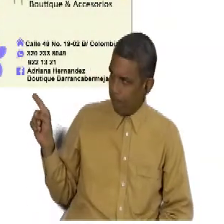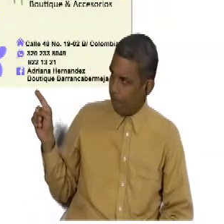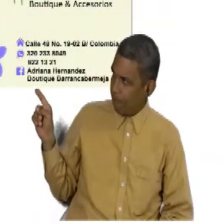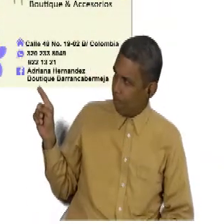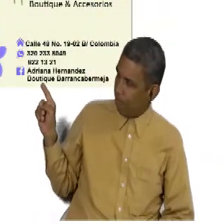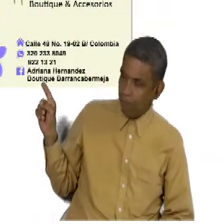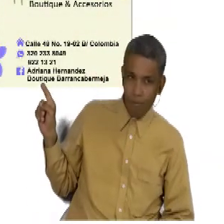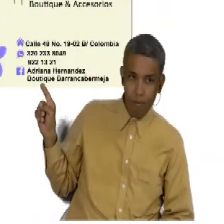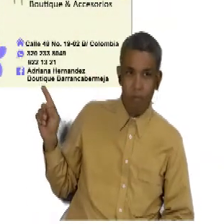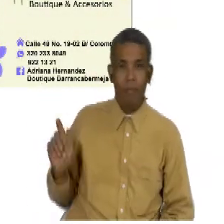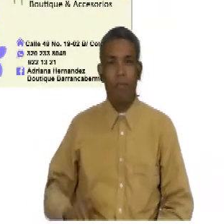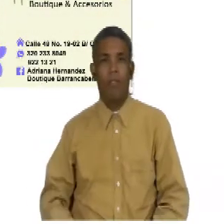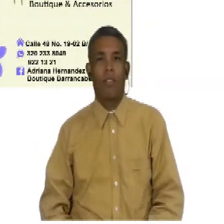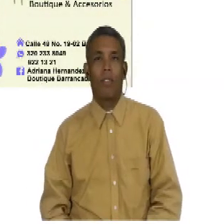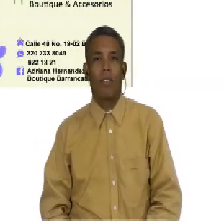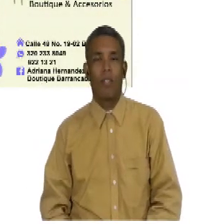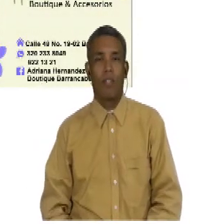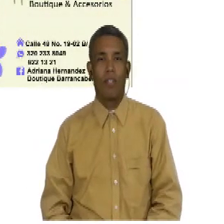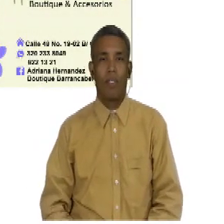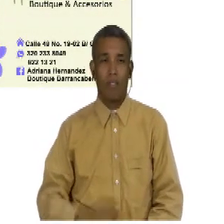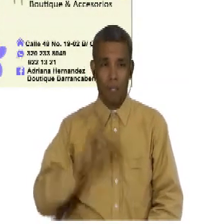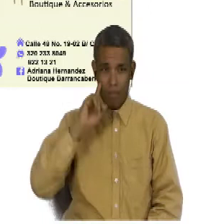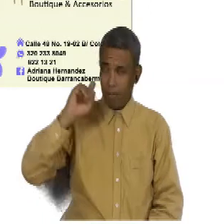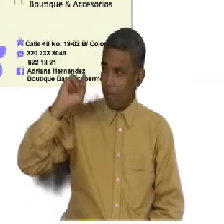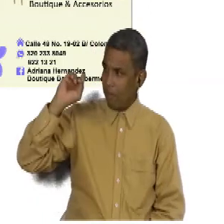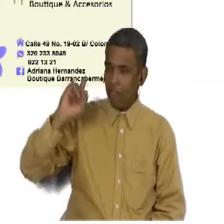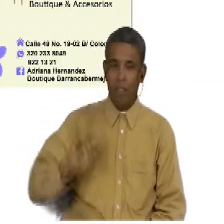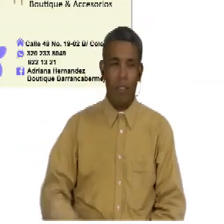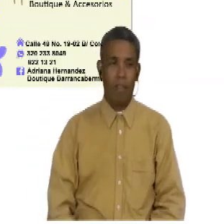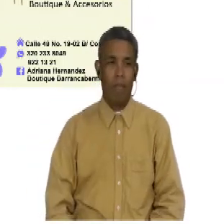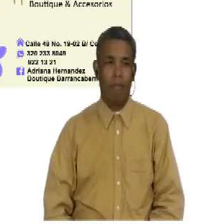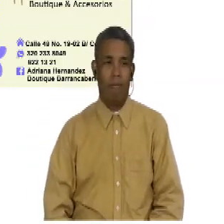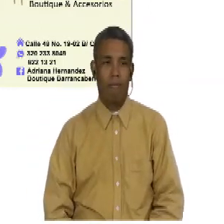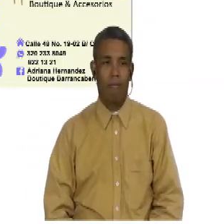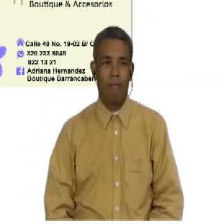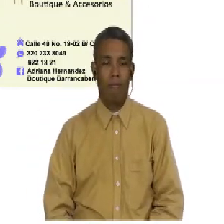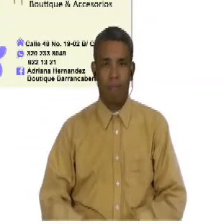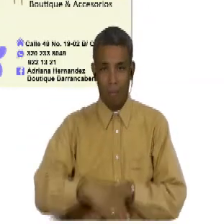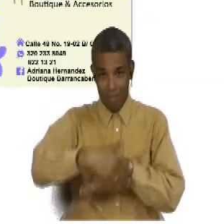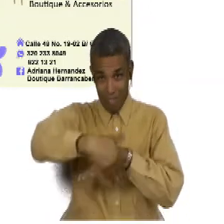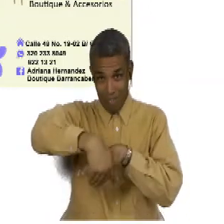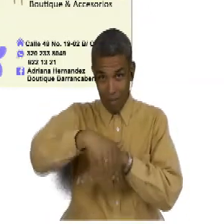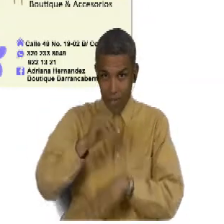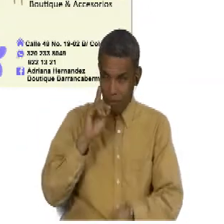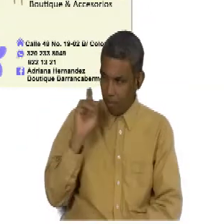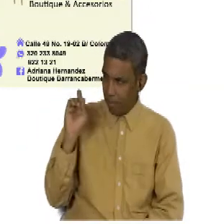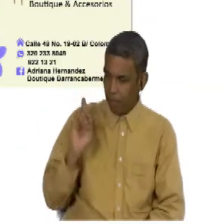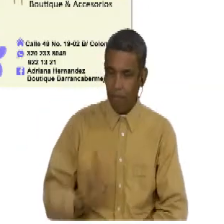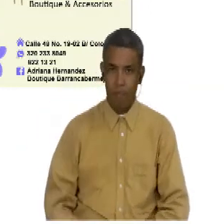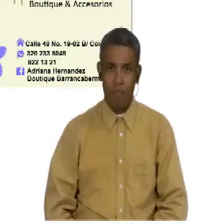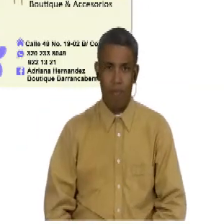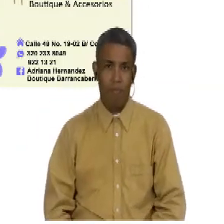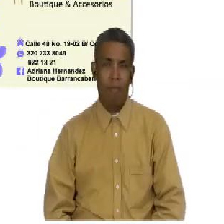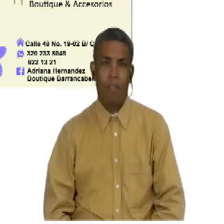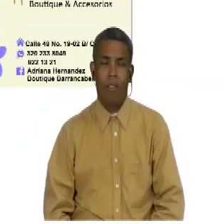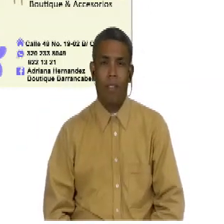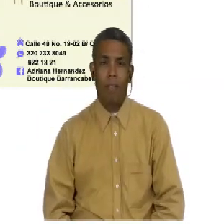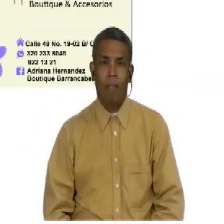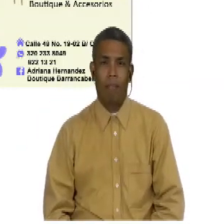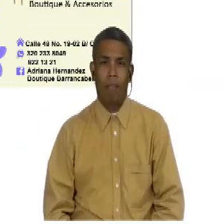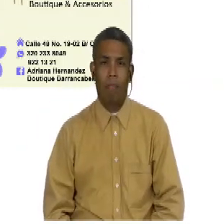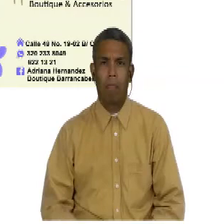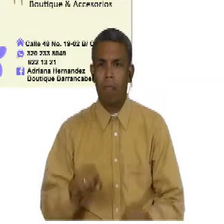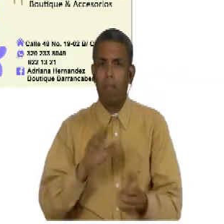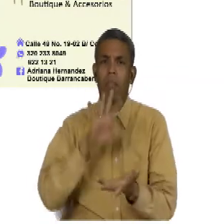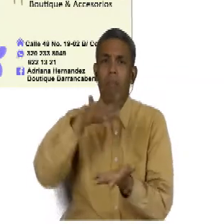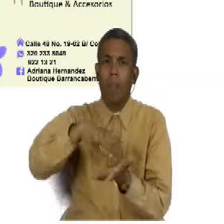Adriana Hernández, ustedes pueden observar la dirección, calle 48-1902, para que visiten y conozcan todas las